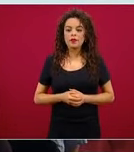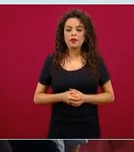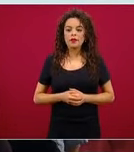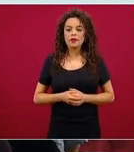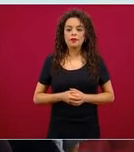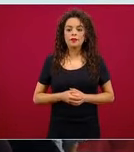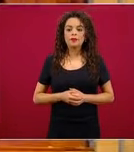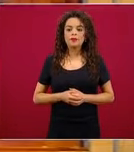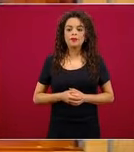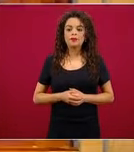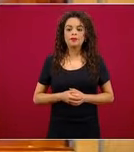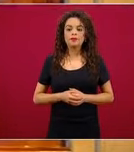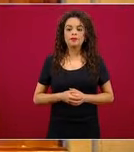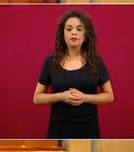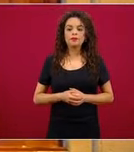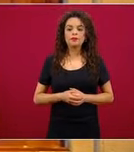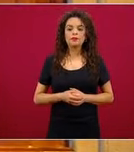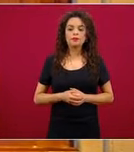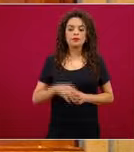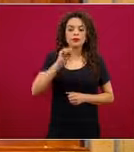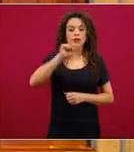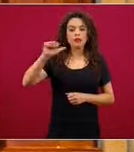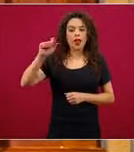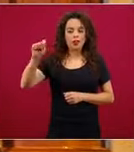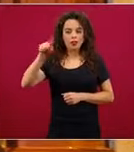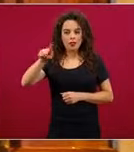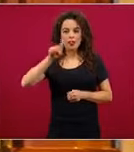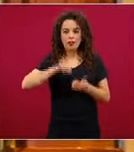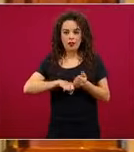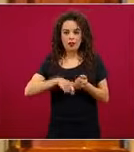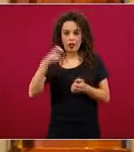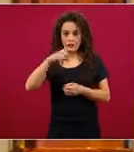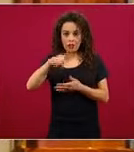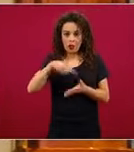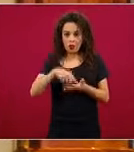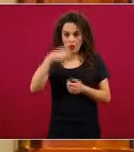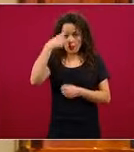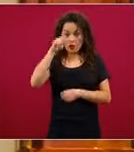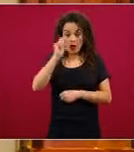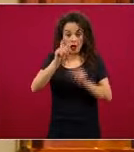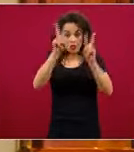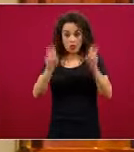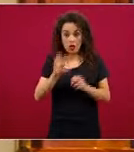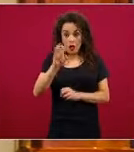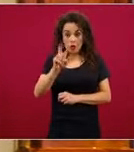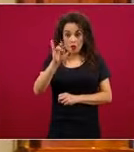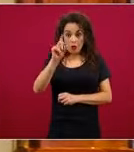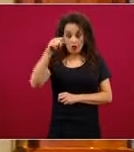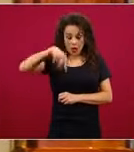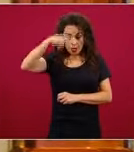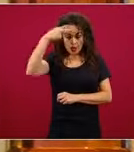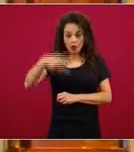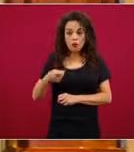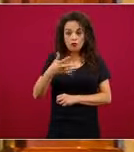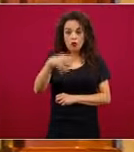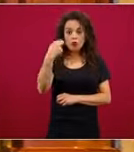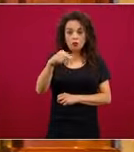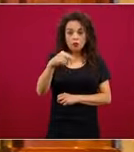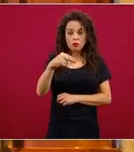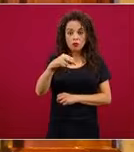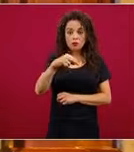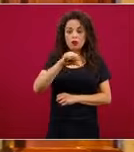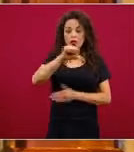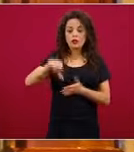del SAM, de los sitios de atención alterna para el tema de COVID, que nosotros bien llamamos aquí en México centros de